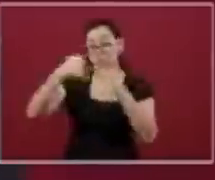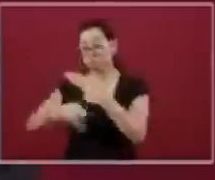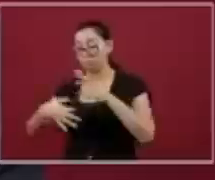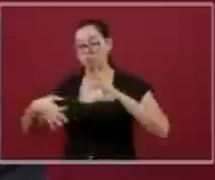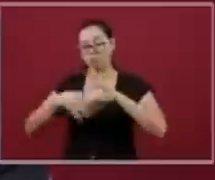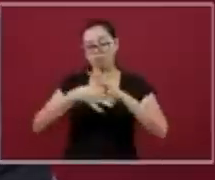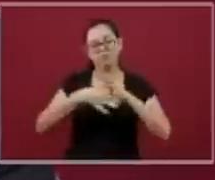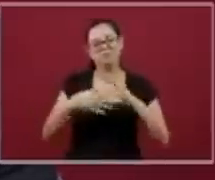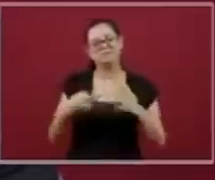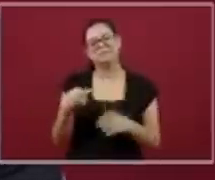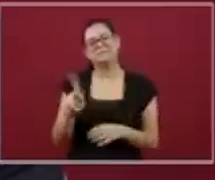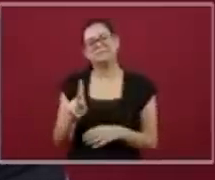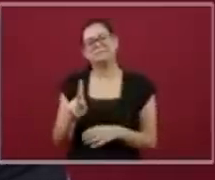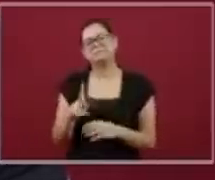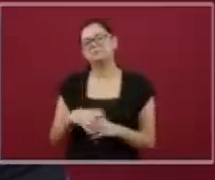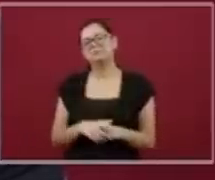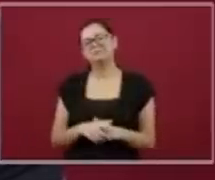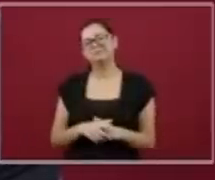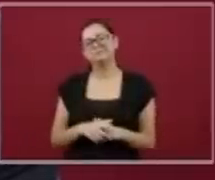pero